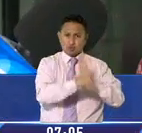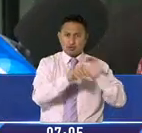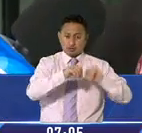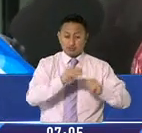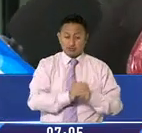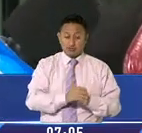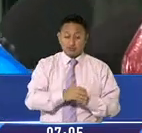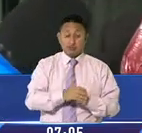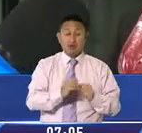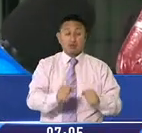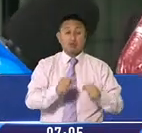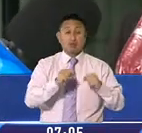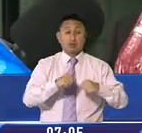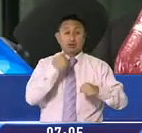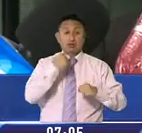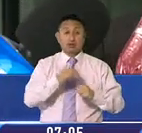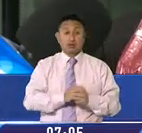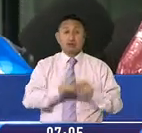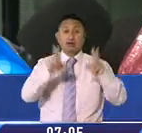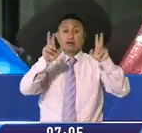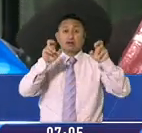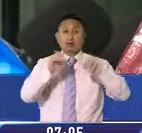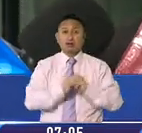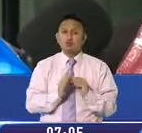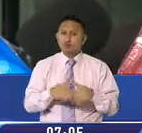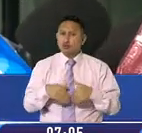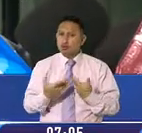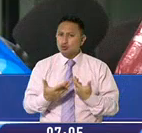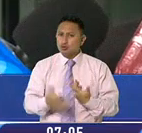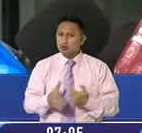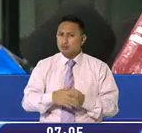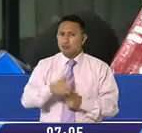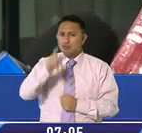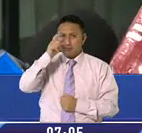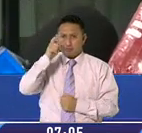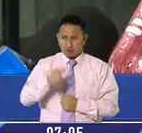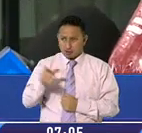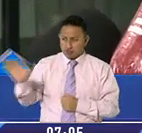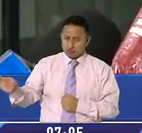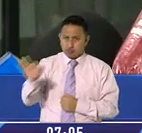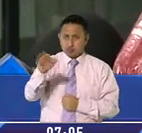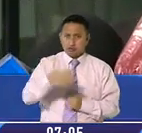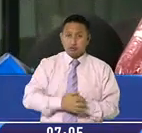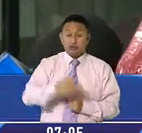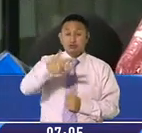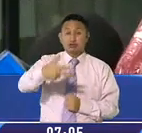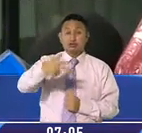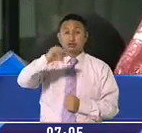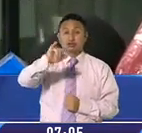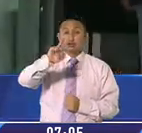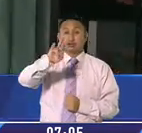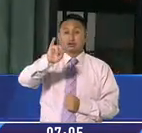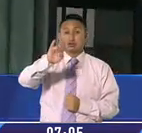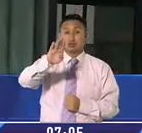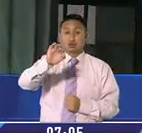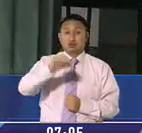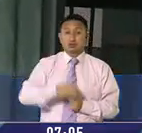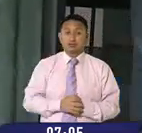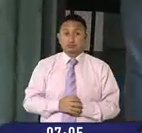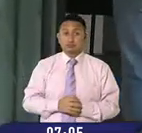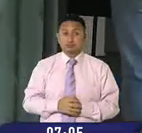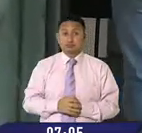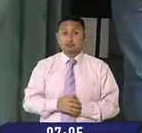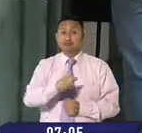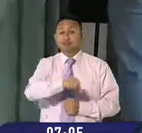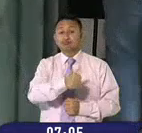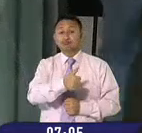el tema de cómo se eligió al fiscal general del estado de aquella época, Galo Chiriboga. Junto a Vallejo fue procesado